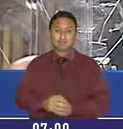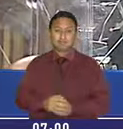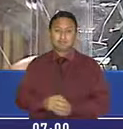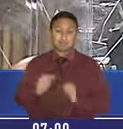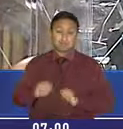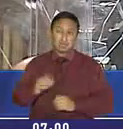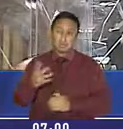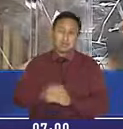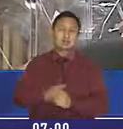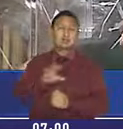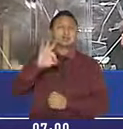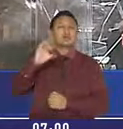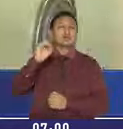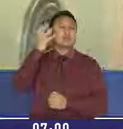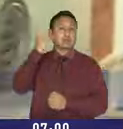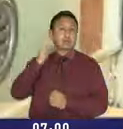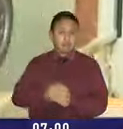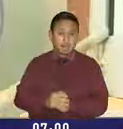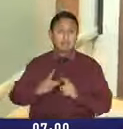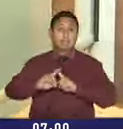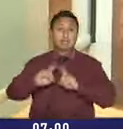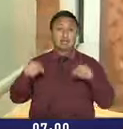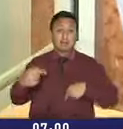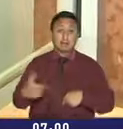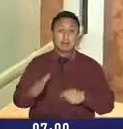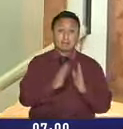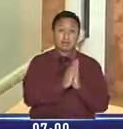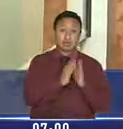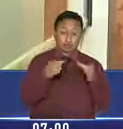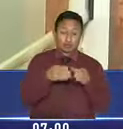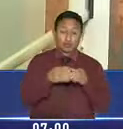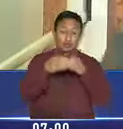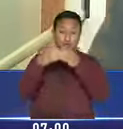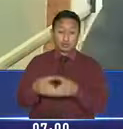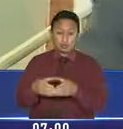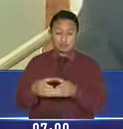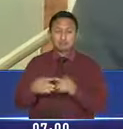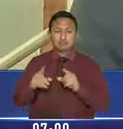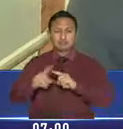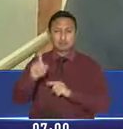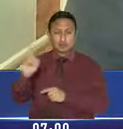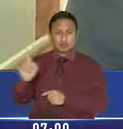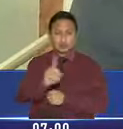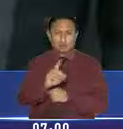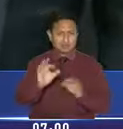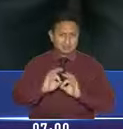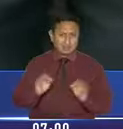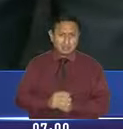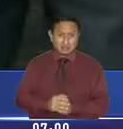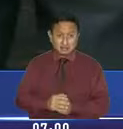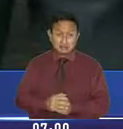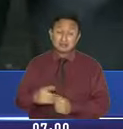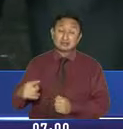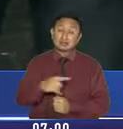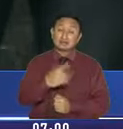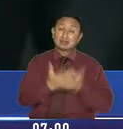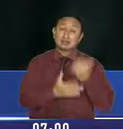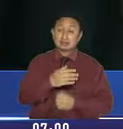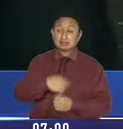haber efectuado el pedido en bloque, sin especificar caso por caso, les podría traer una negativa,